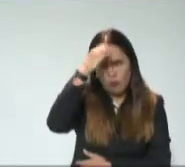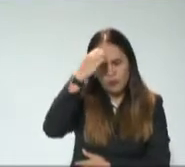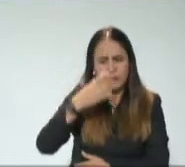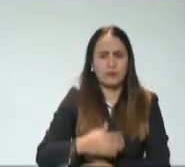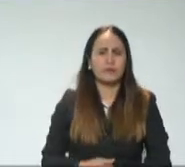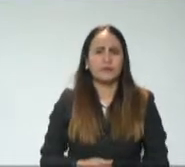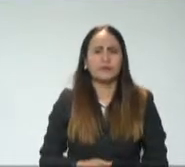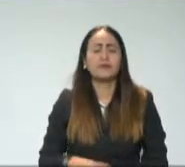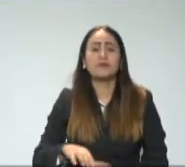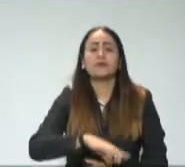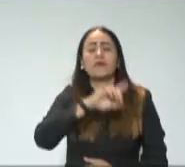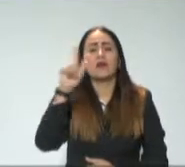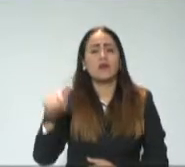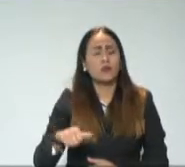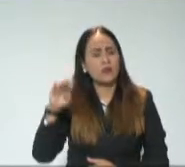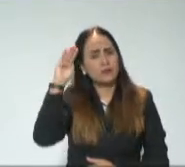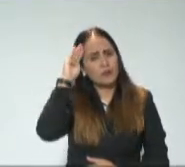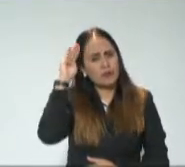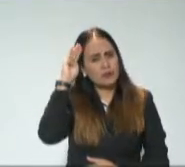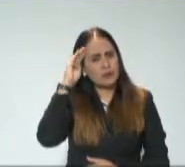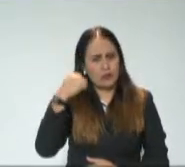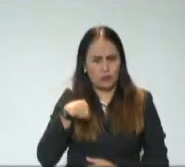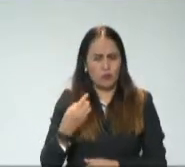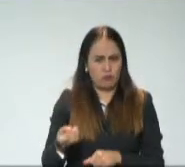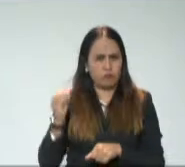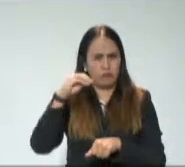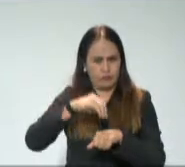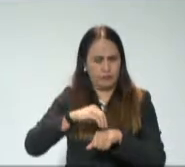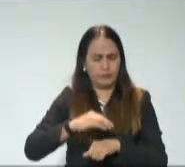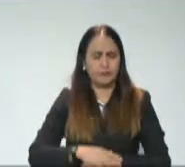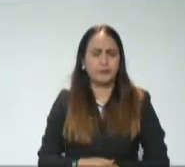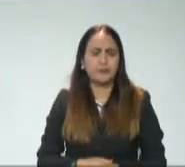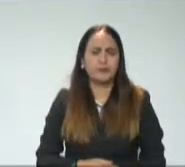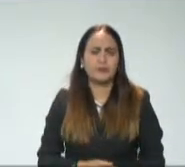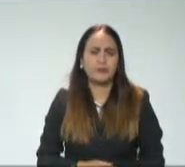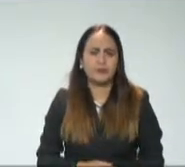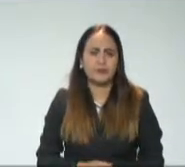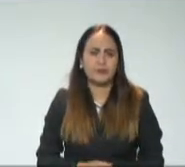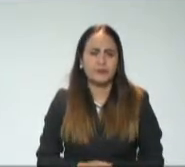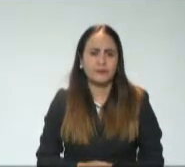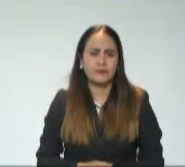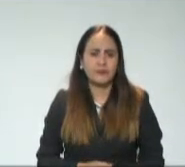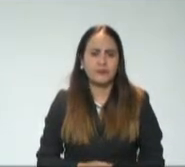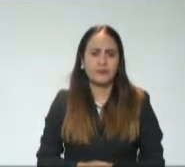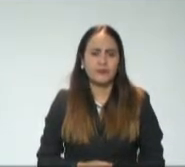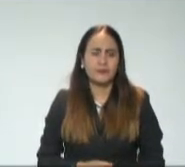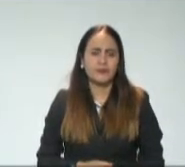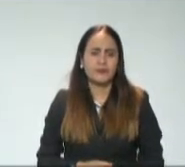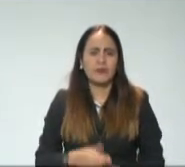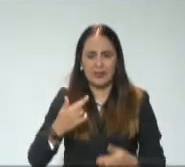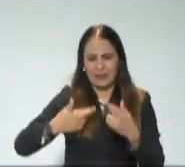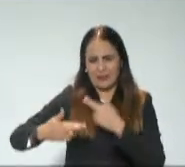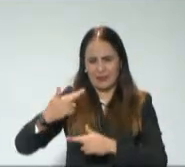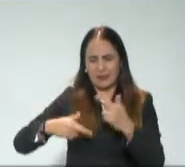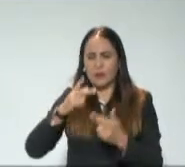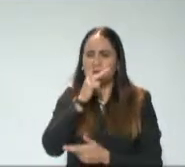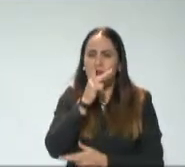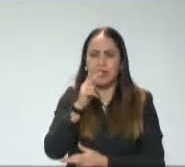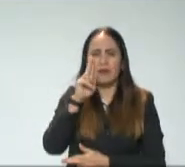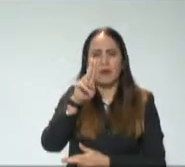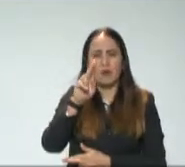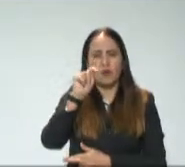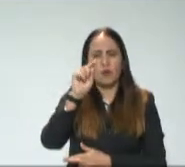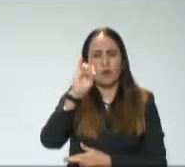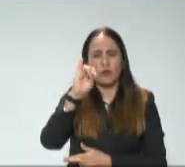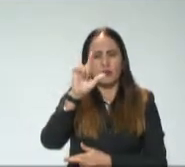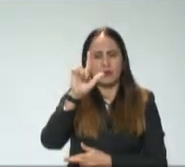otra otra otra reflexión que quisiera yo hacer e volviendo a la palabra utilidad